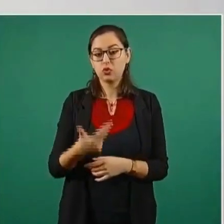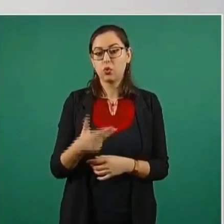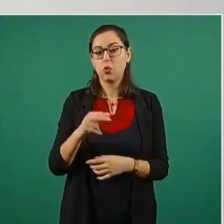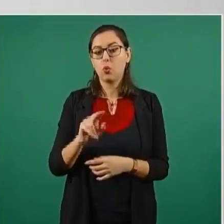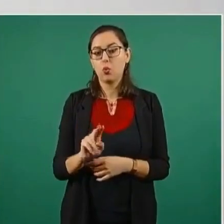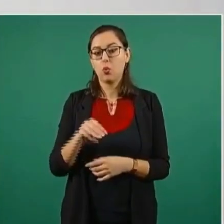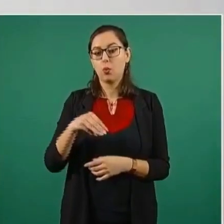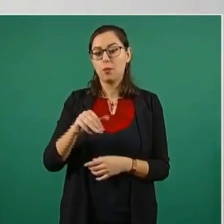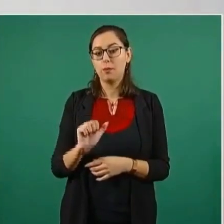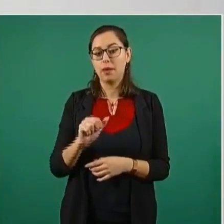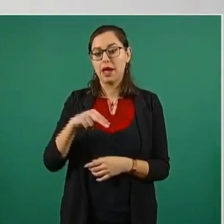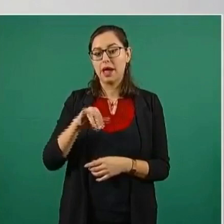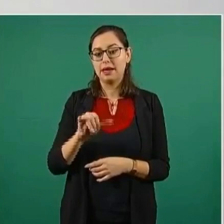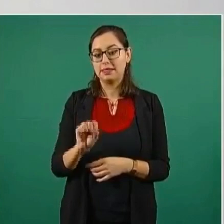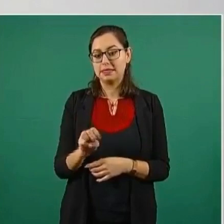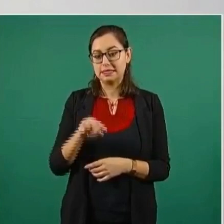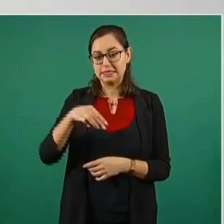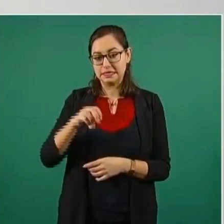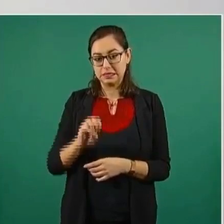se